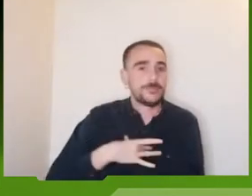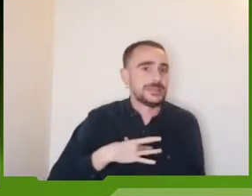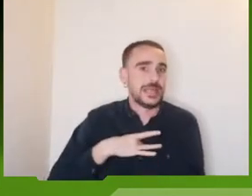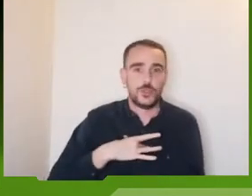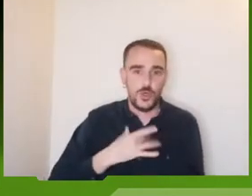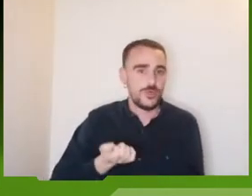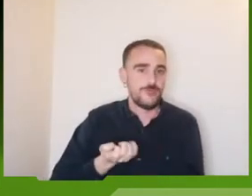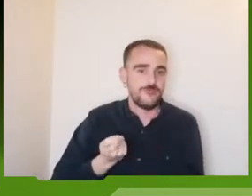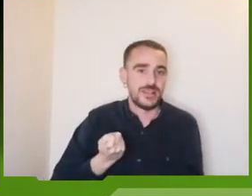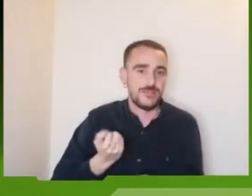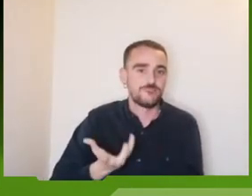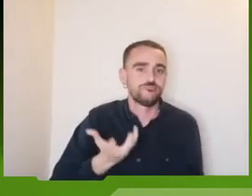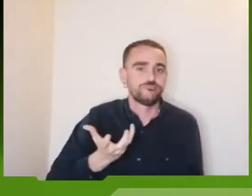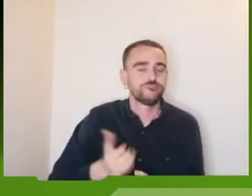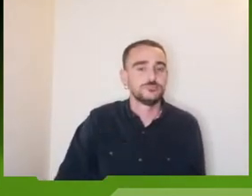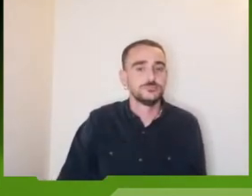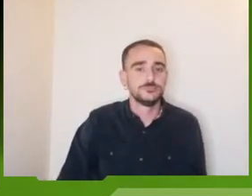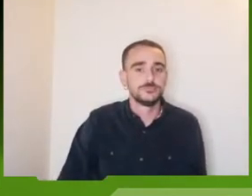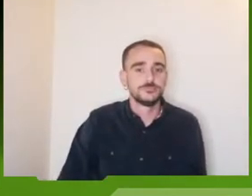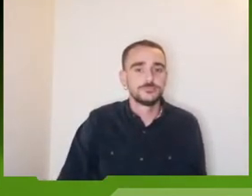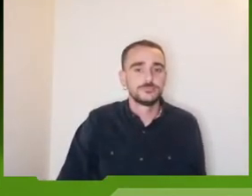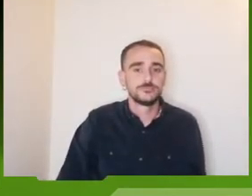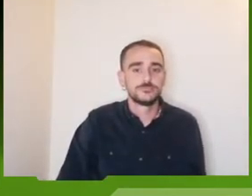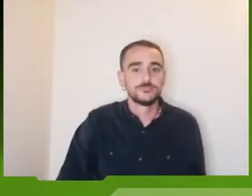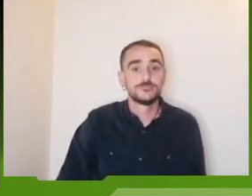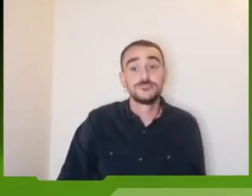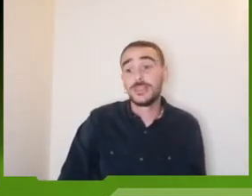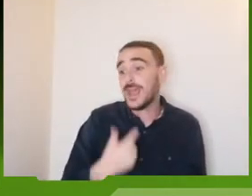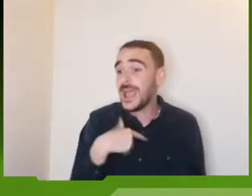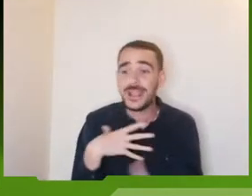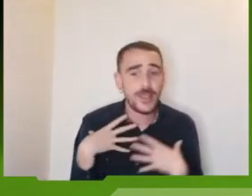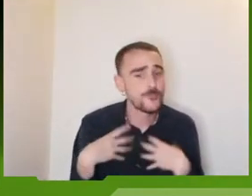Ay, qué monas quedan.